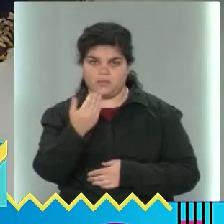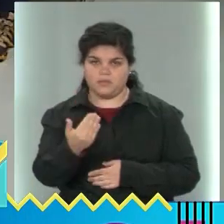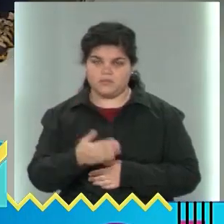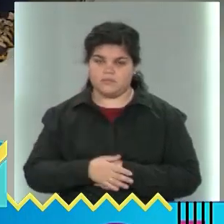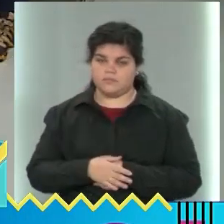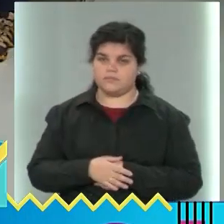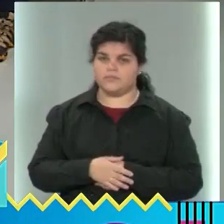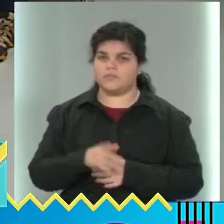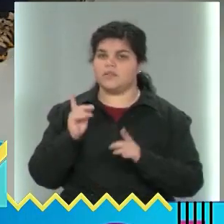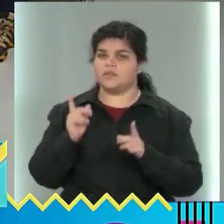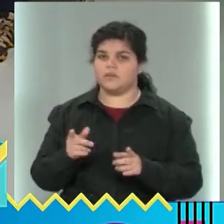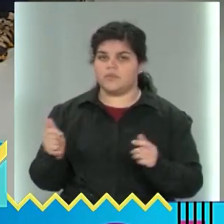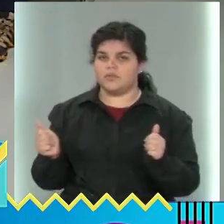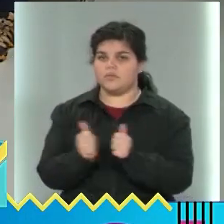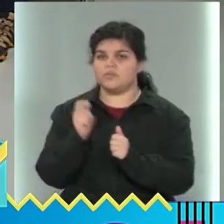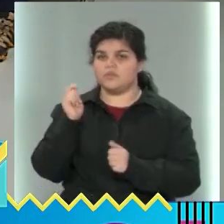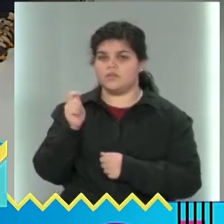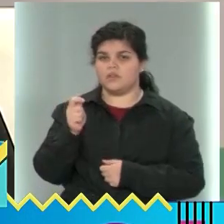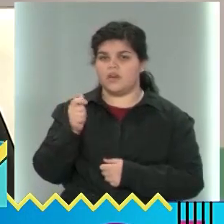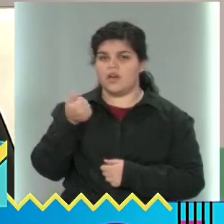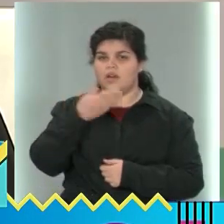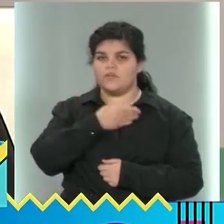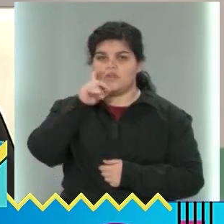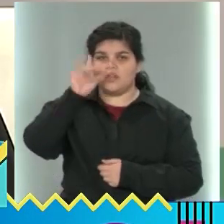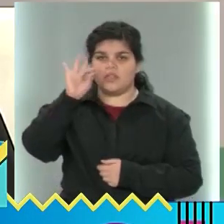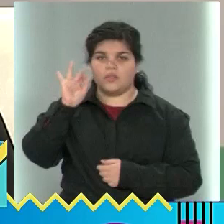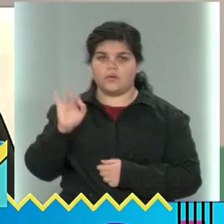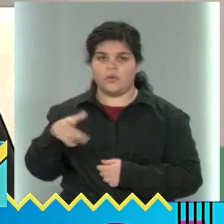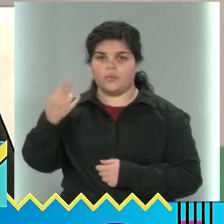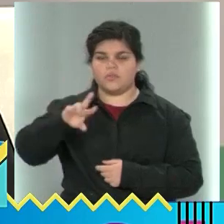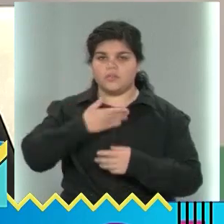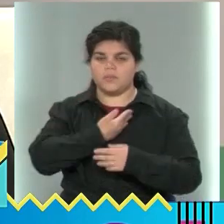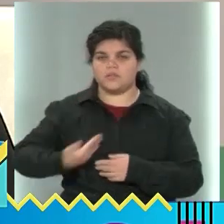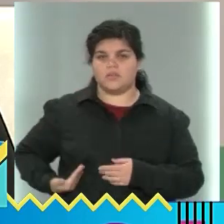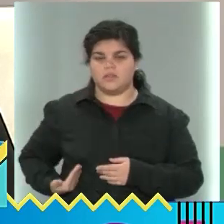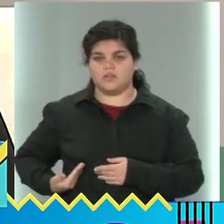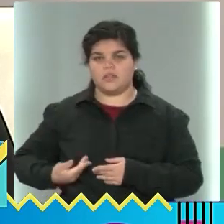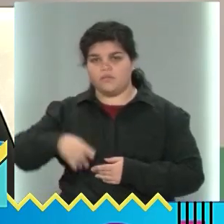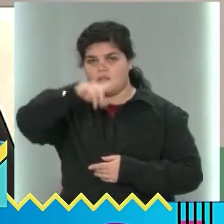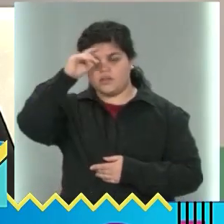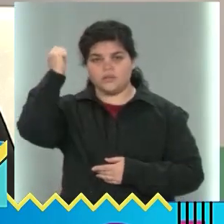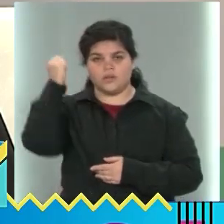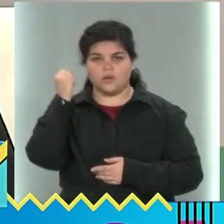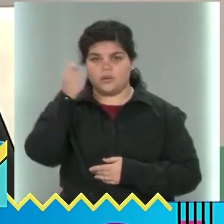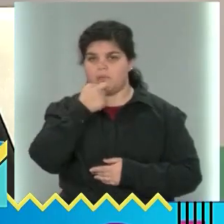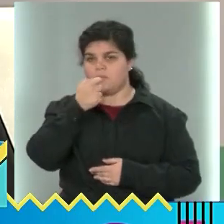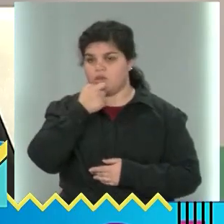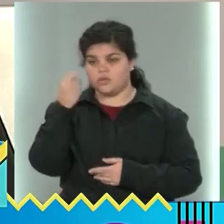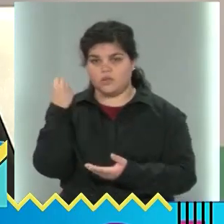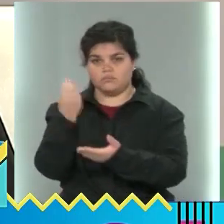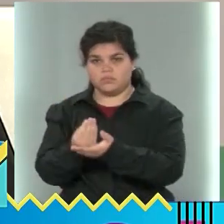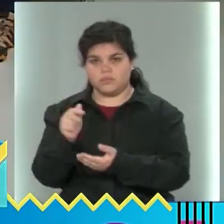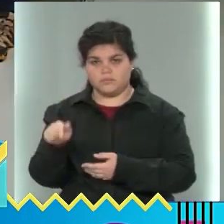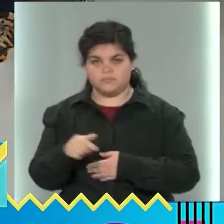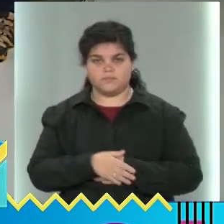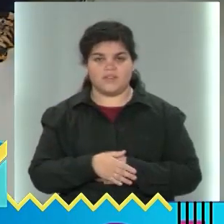gracias. Y también está con nosotros Alfredo Secchi, vicepresidente de la Federación Económica de Mendoza. Muchísimas gracias, Alfredo. Un placer.